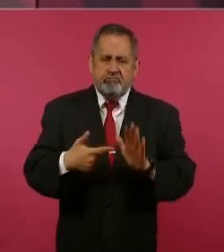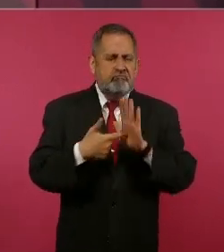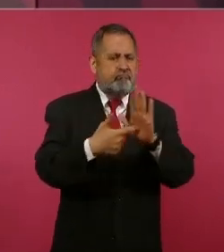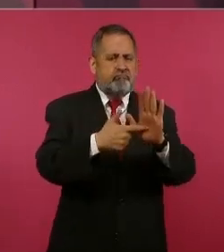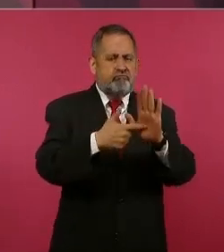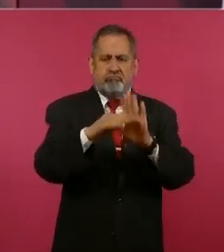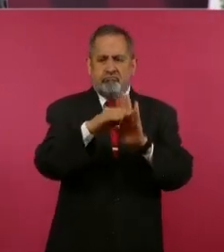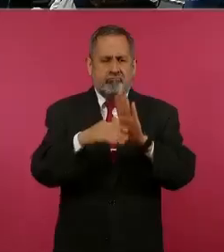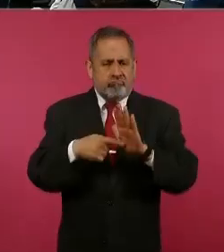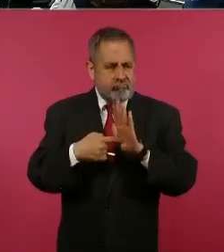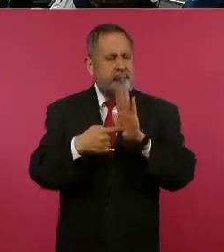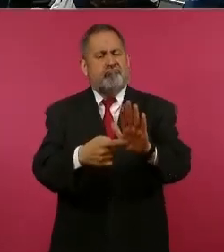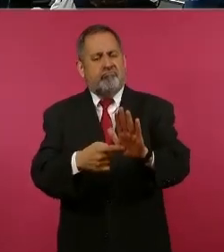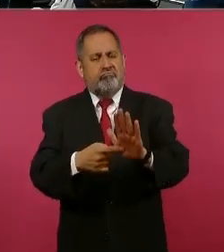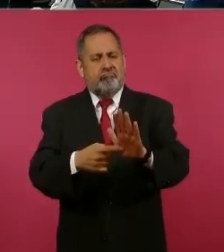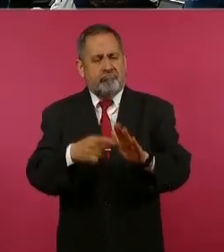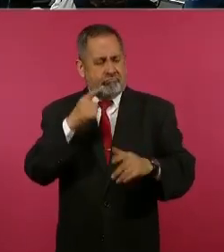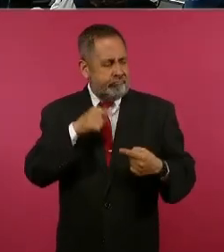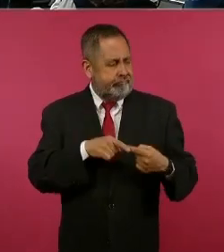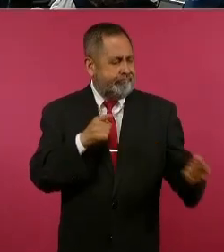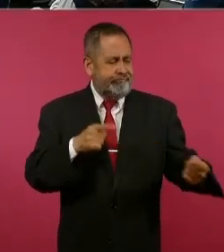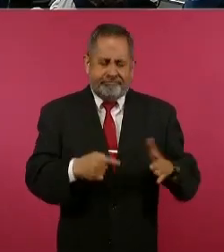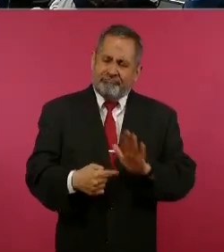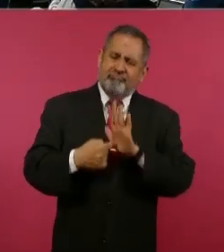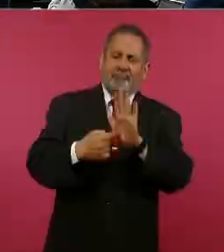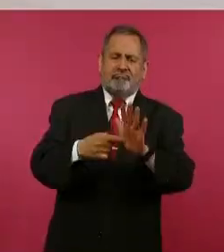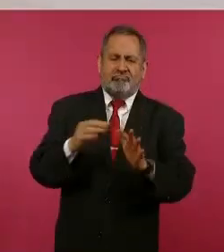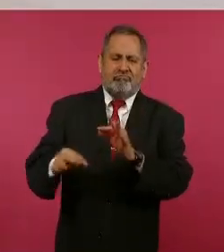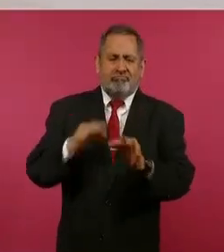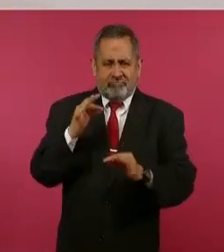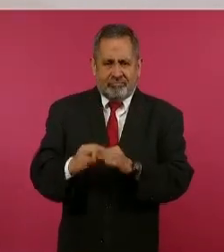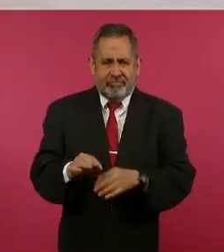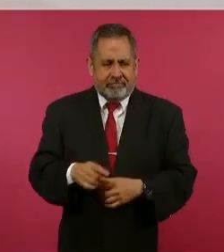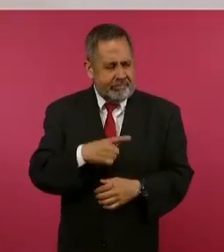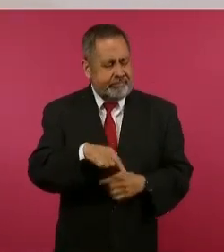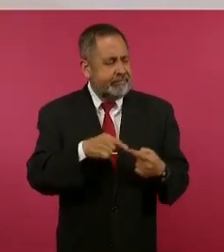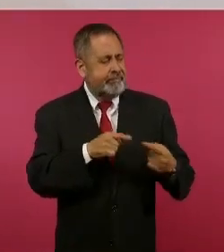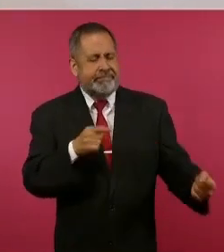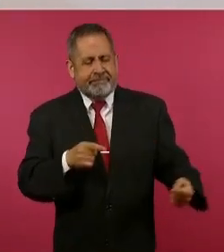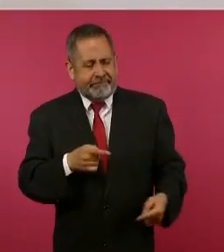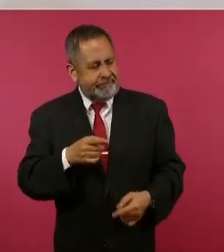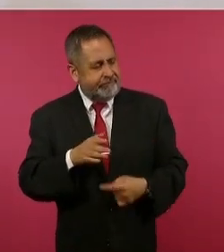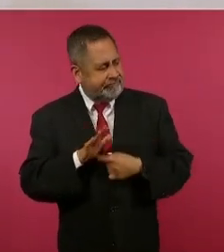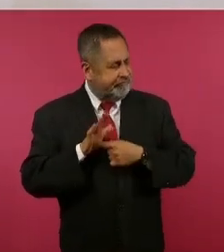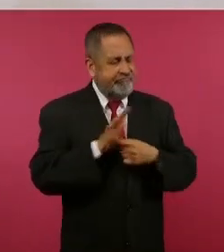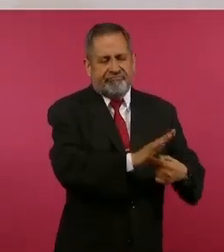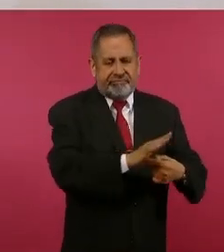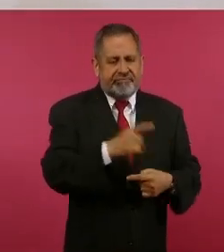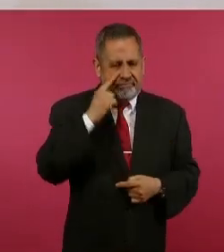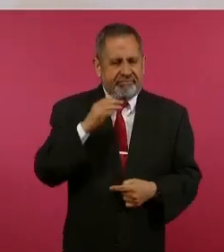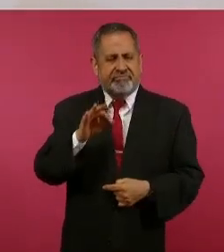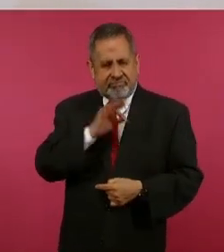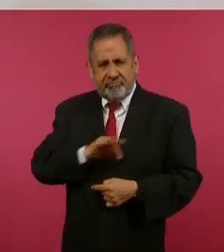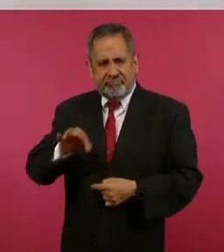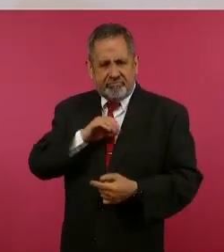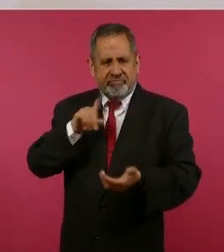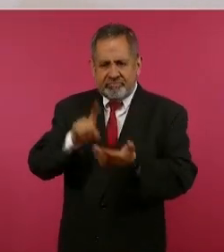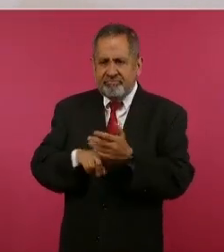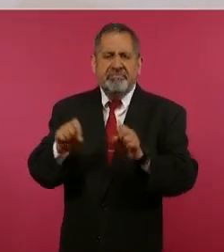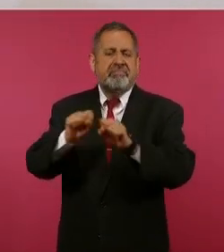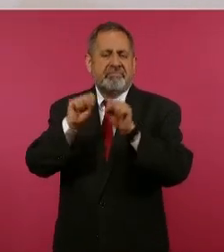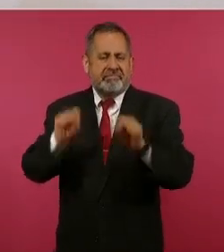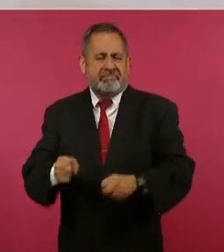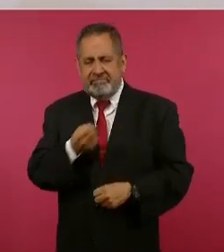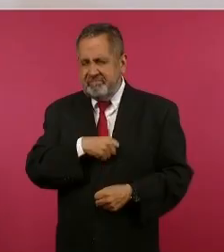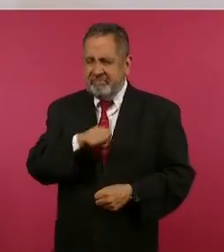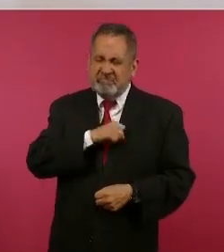demostrarle a los adversarios, los conservadores, de que sí vamos a tener un sistema de